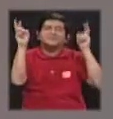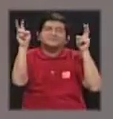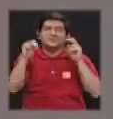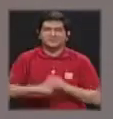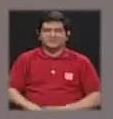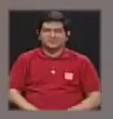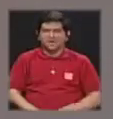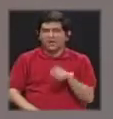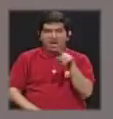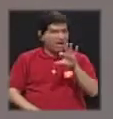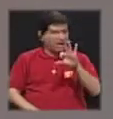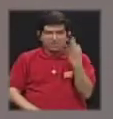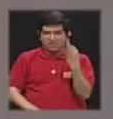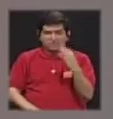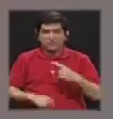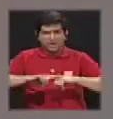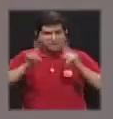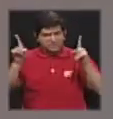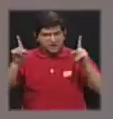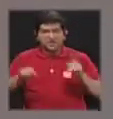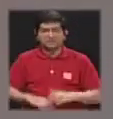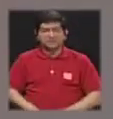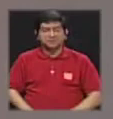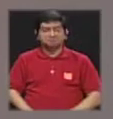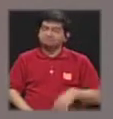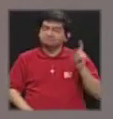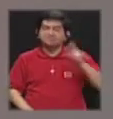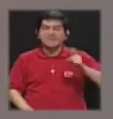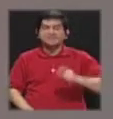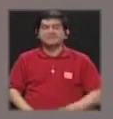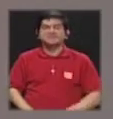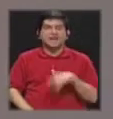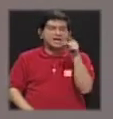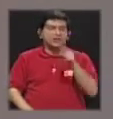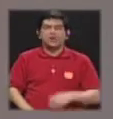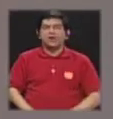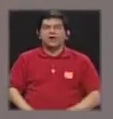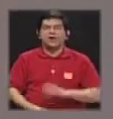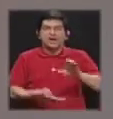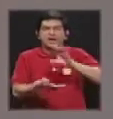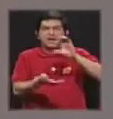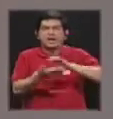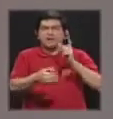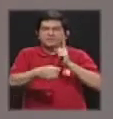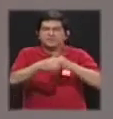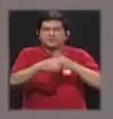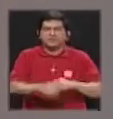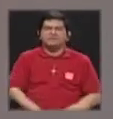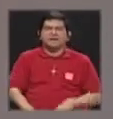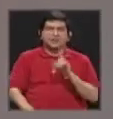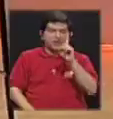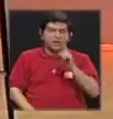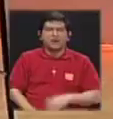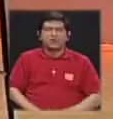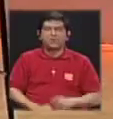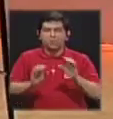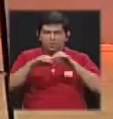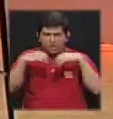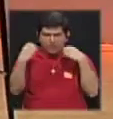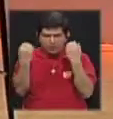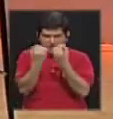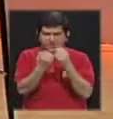en caso de no ser así, se dirimirán en Beijing, en un organismo que se llama CETAC, que